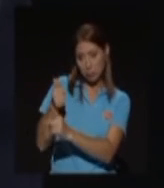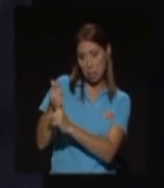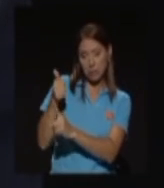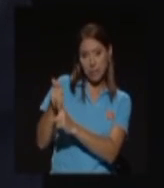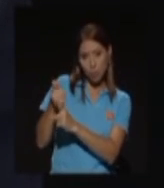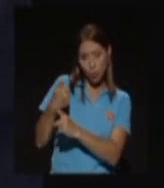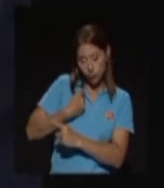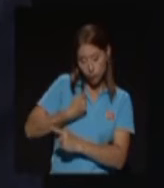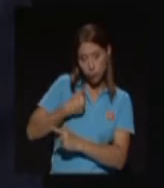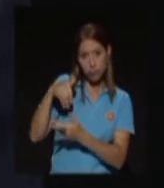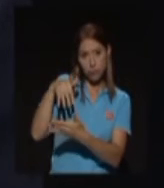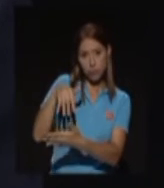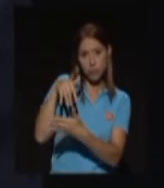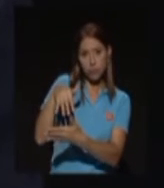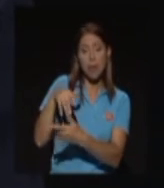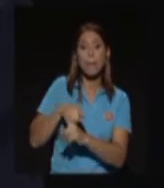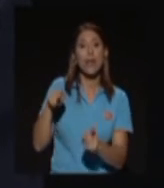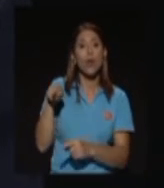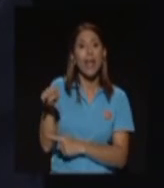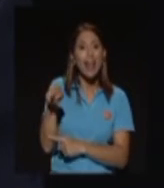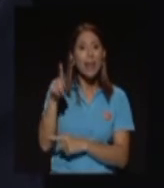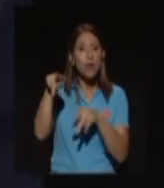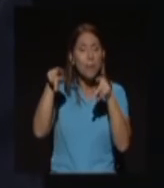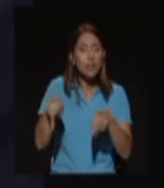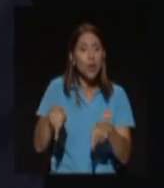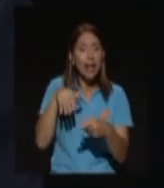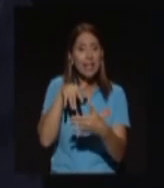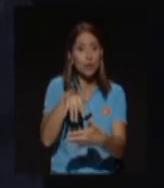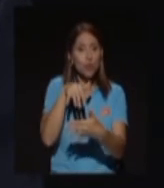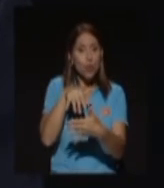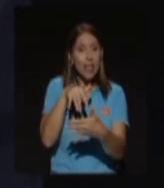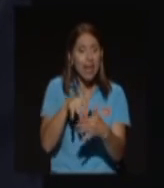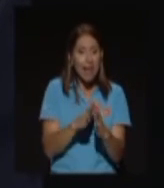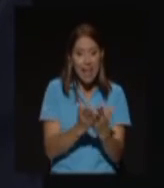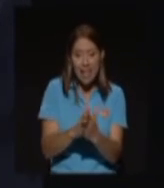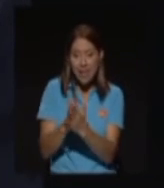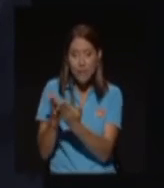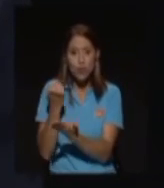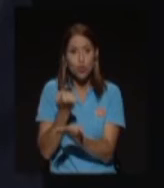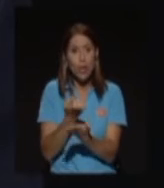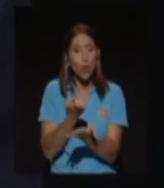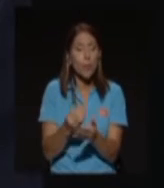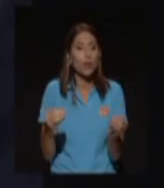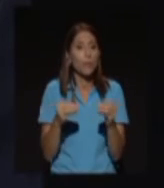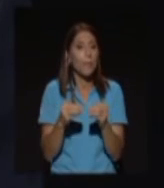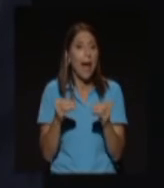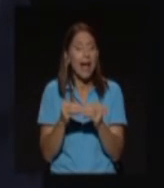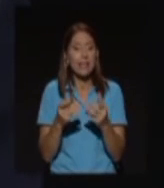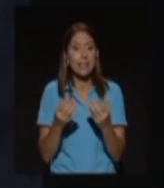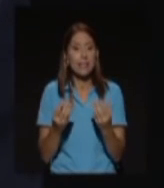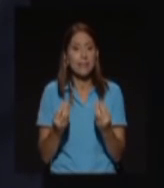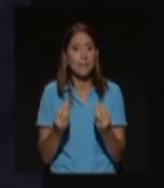llegó a ser una persona que estudiaba los textos económicos más que le